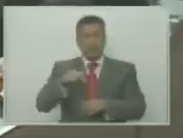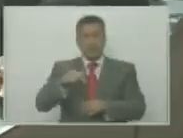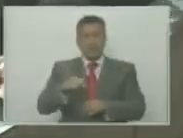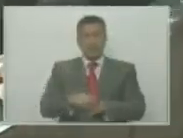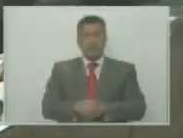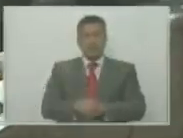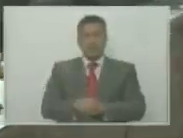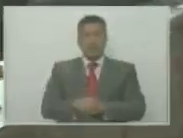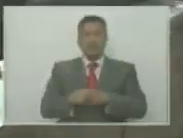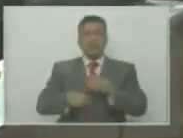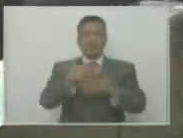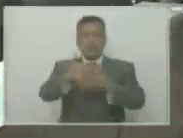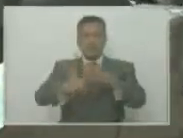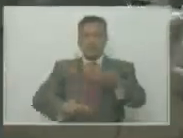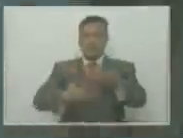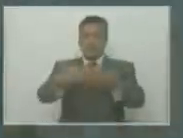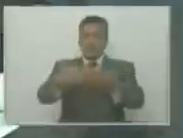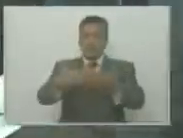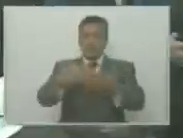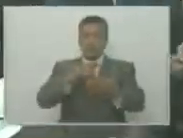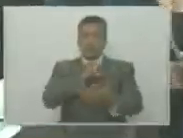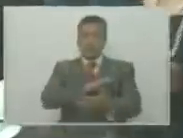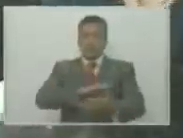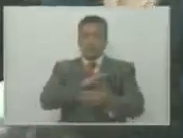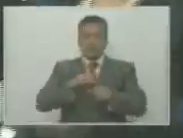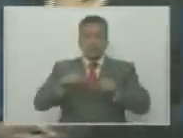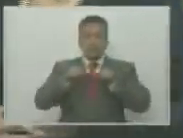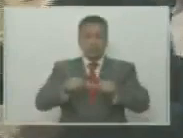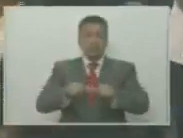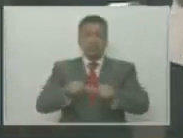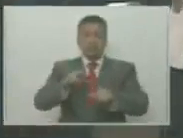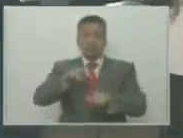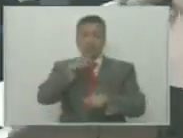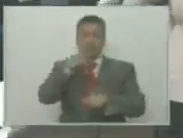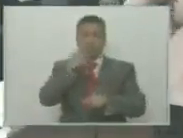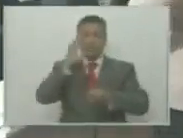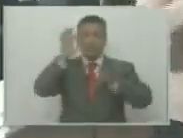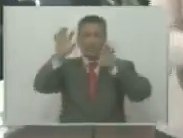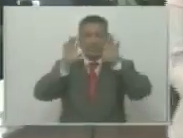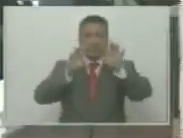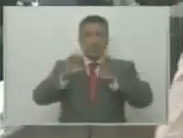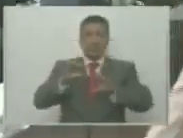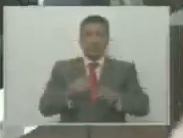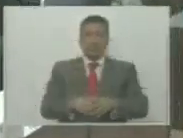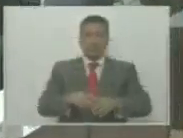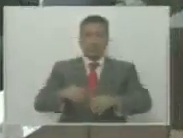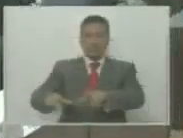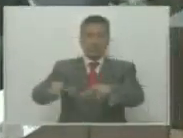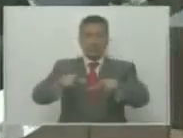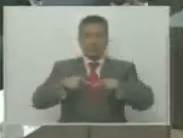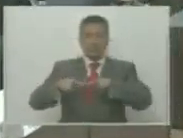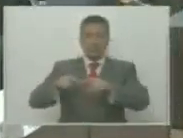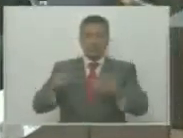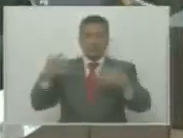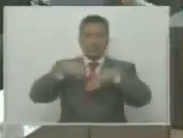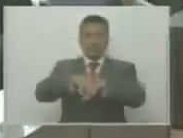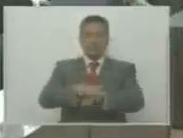el informe presentado por la Comisión Permanente de Política Exterior, Soberanía e